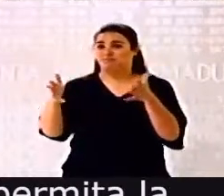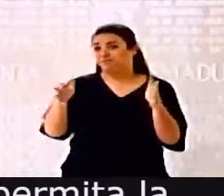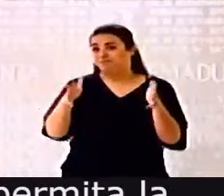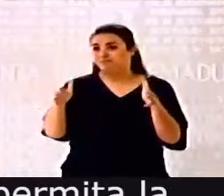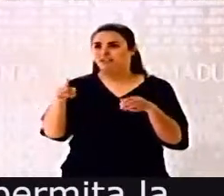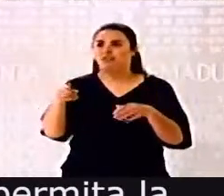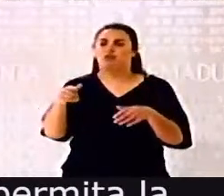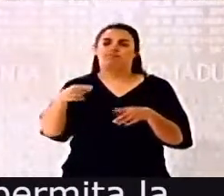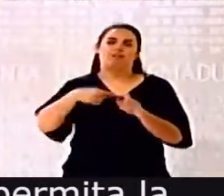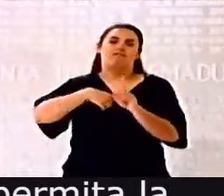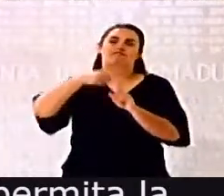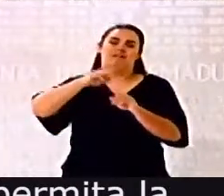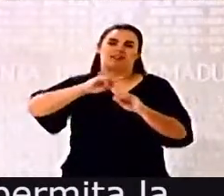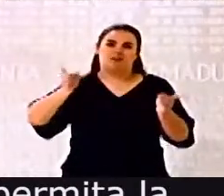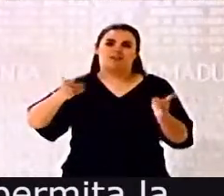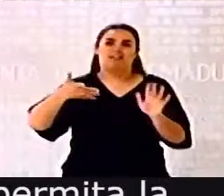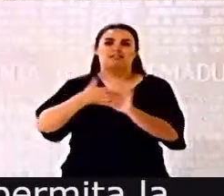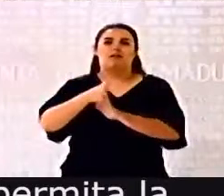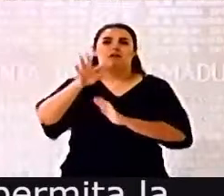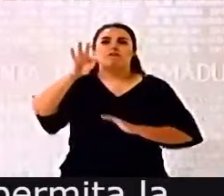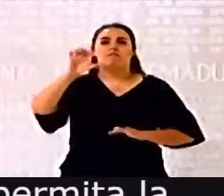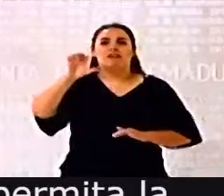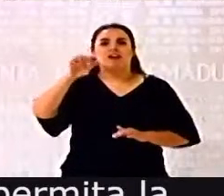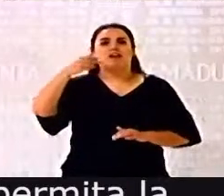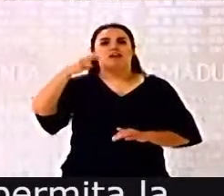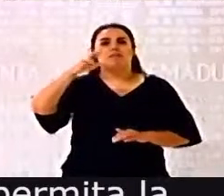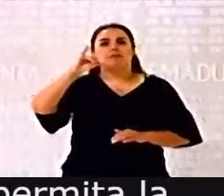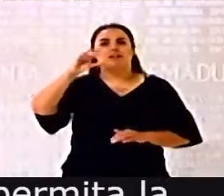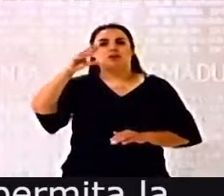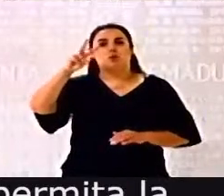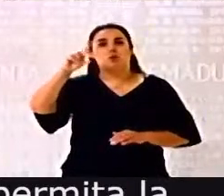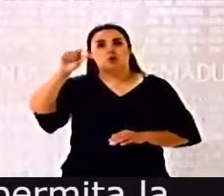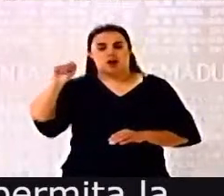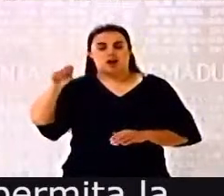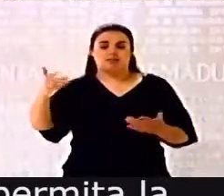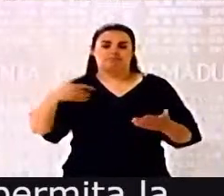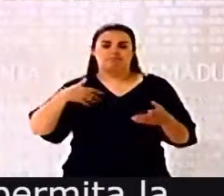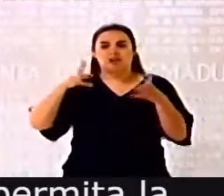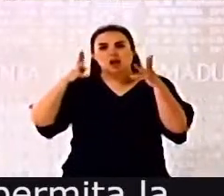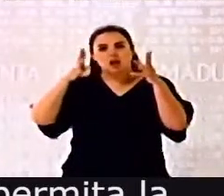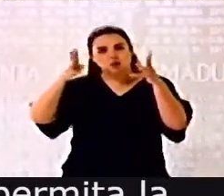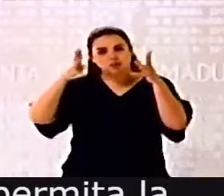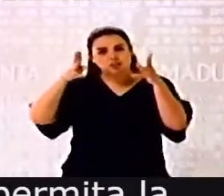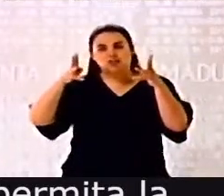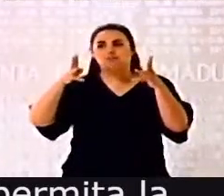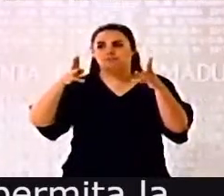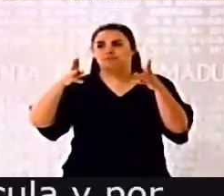eso no es fiebre, es febrícula. Y por lo tanto, recomendamos que, aun permitiendo la entrada del